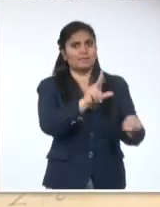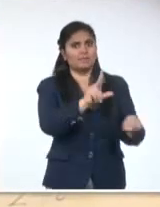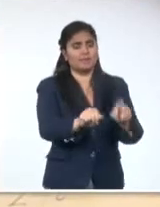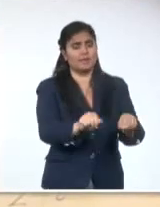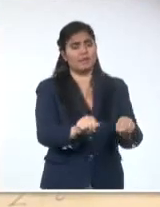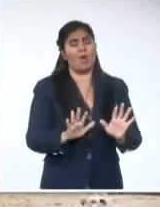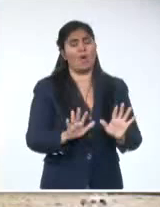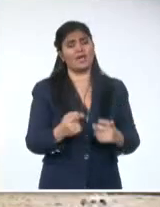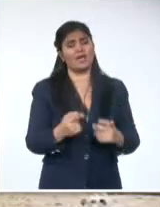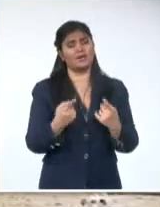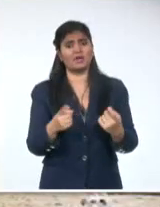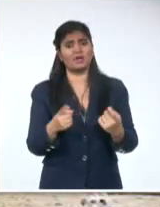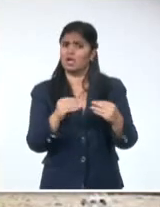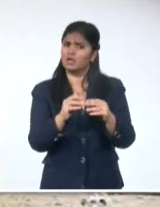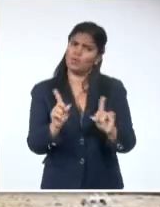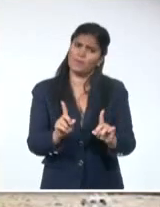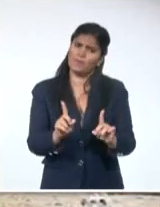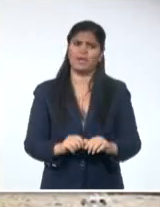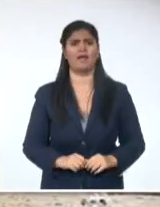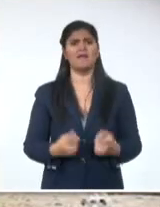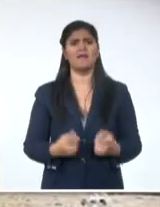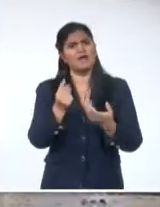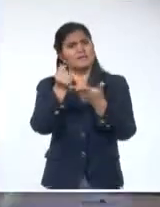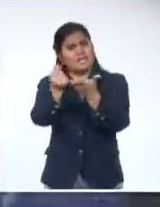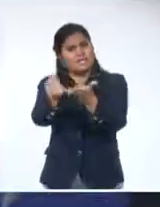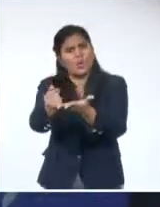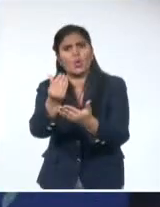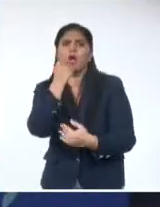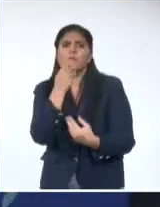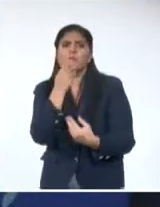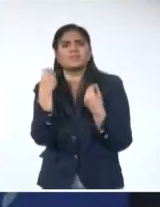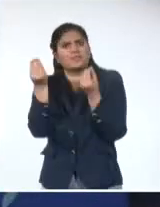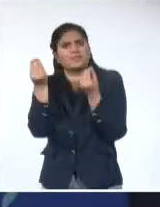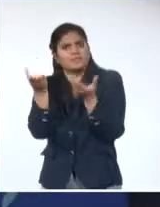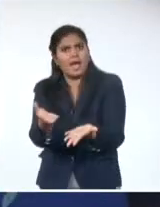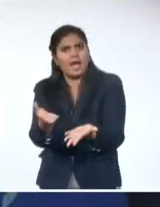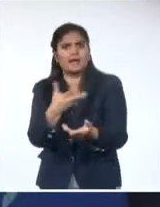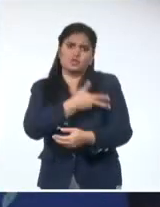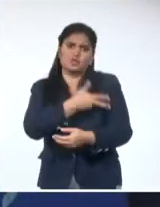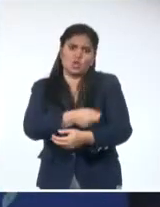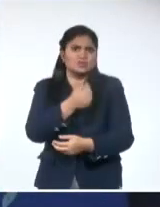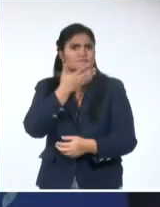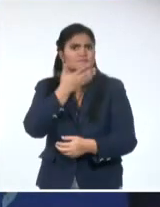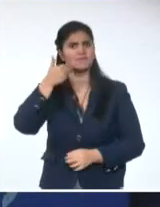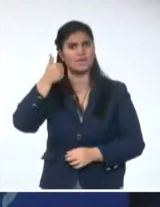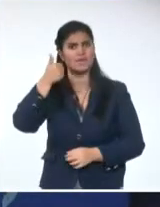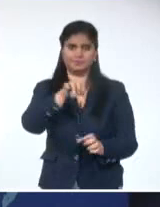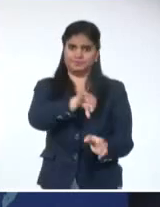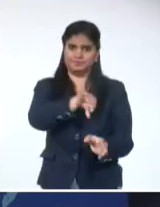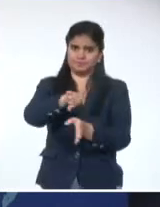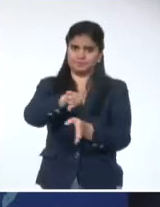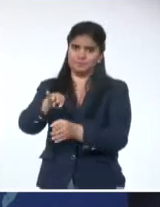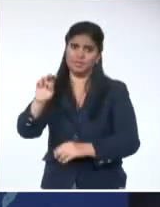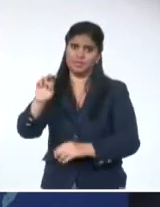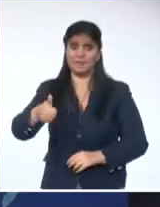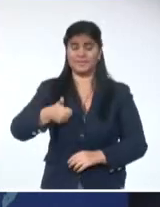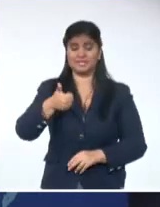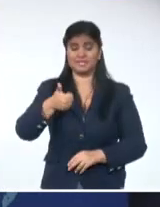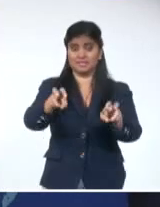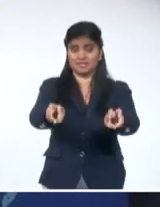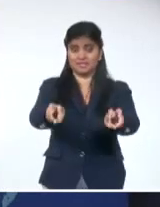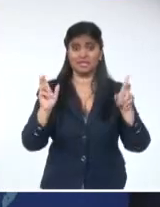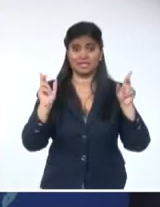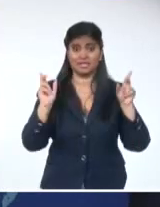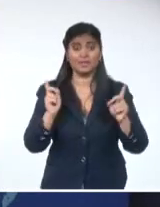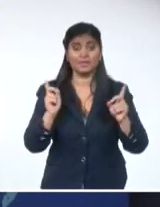en petróleo y alimentos del país el residente del parlamento húngarolaslo cover afirmó